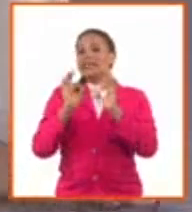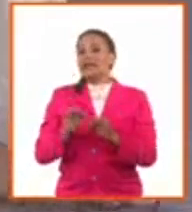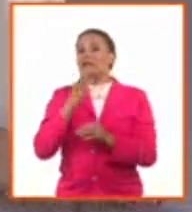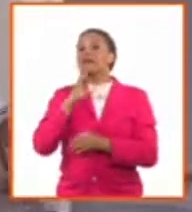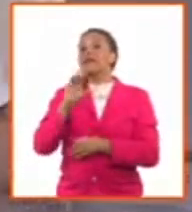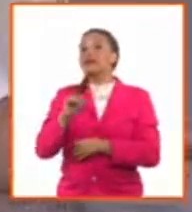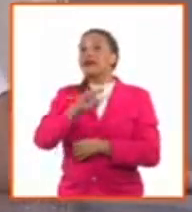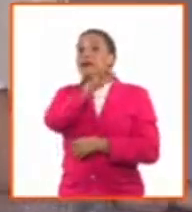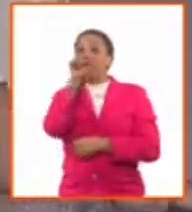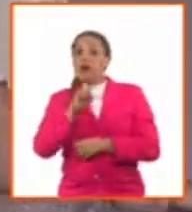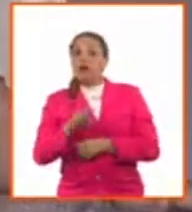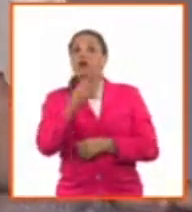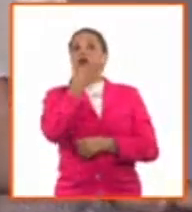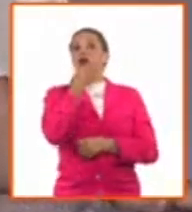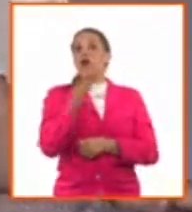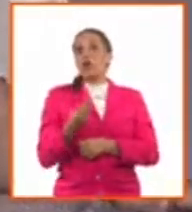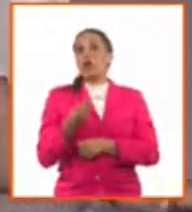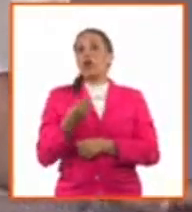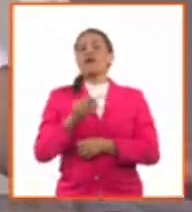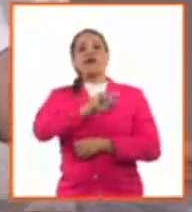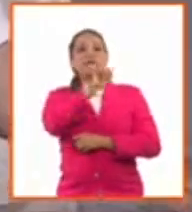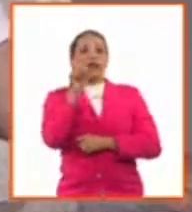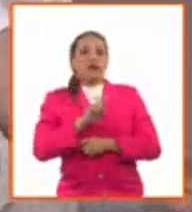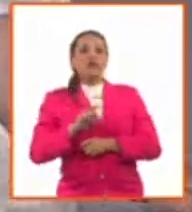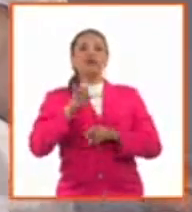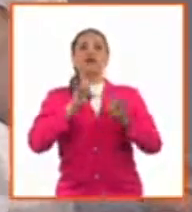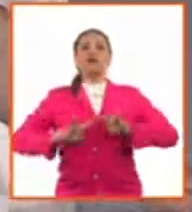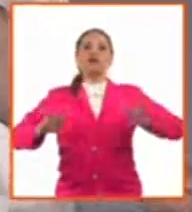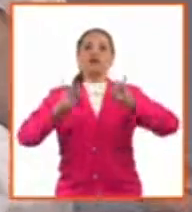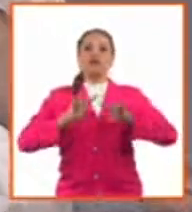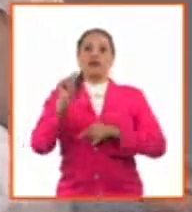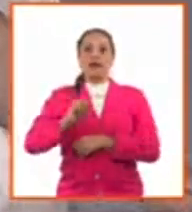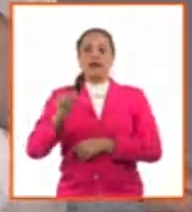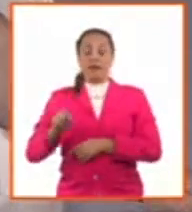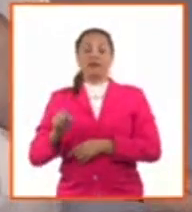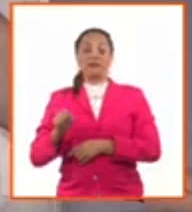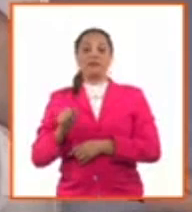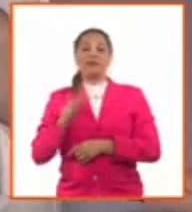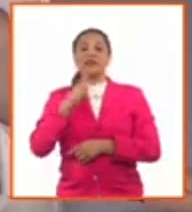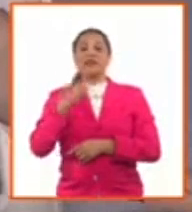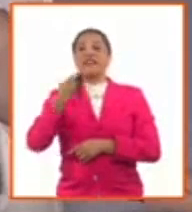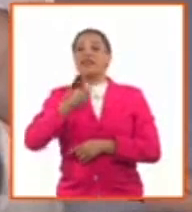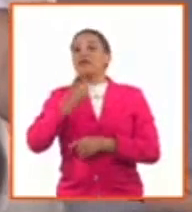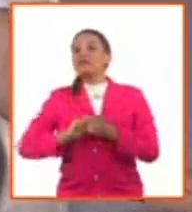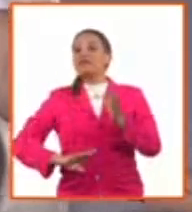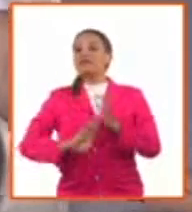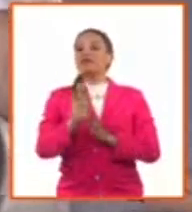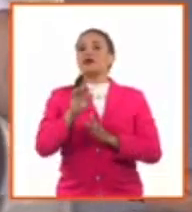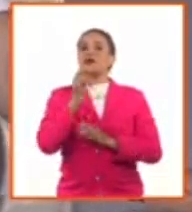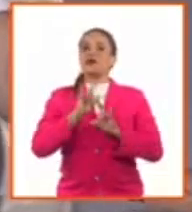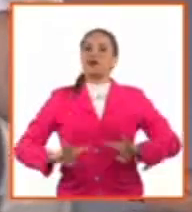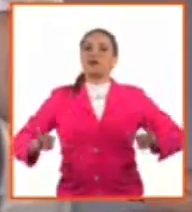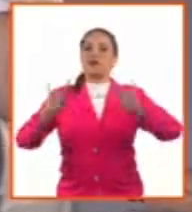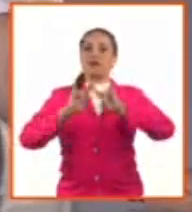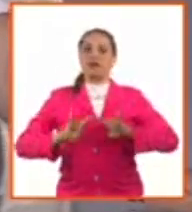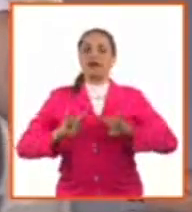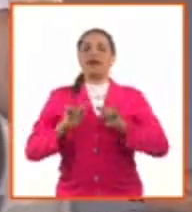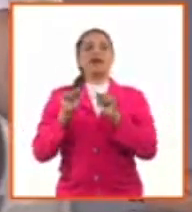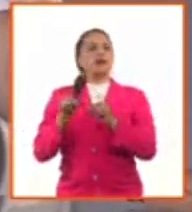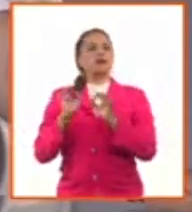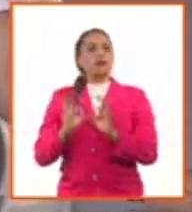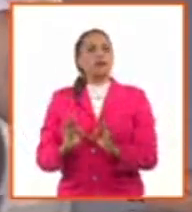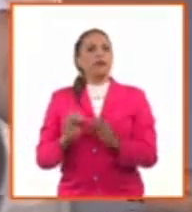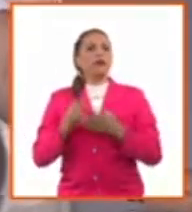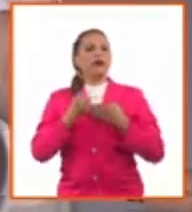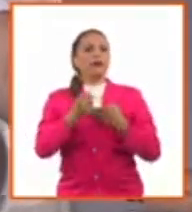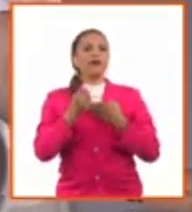siempre dice, pregúntenle a los jóvenes, pregúntenlas a los universitarios, tiene que ser construida por los universitarios. Esto ha